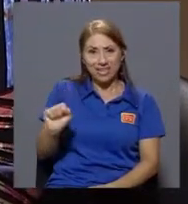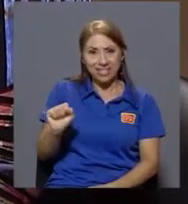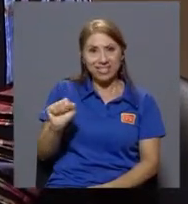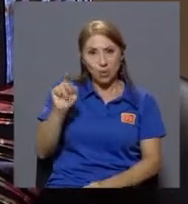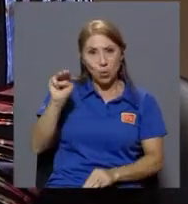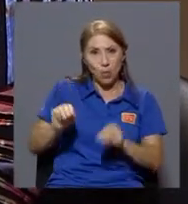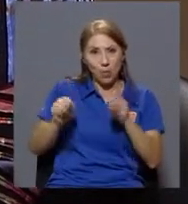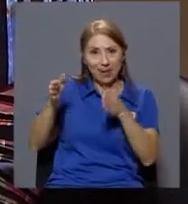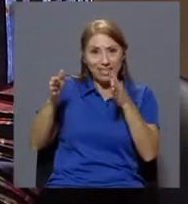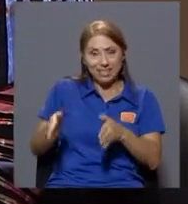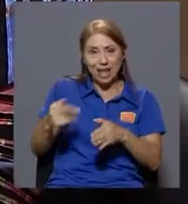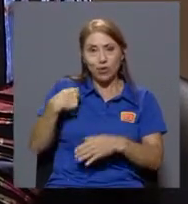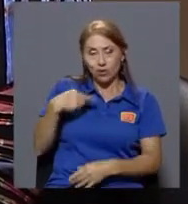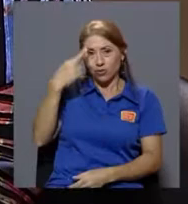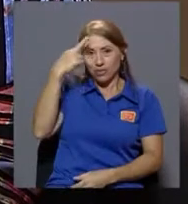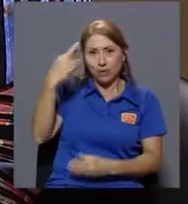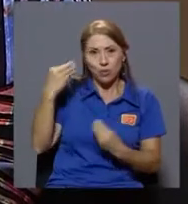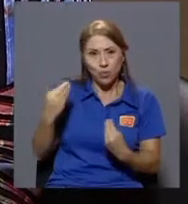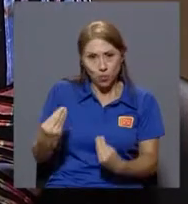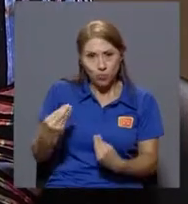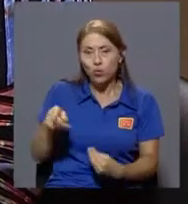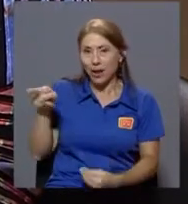muchísimo, lo mencionó